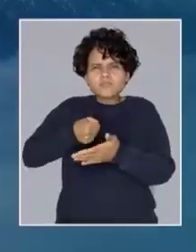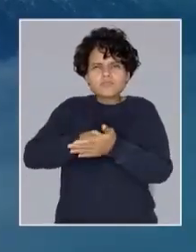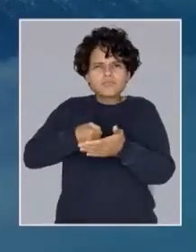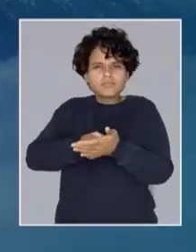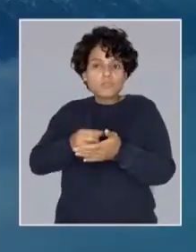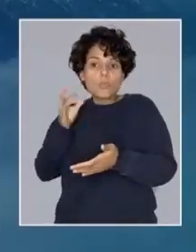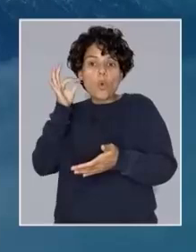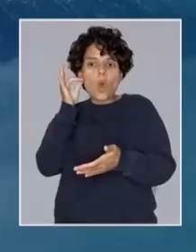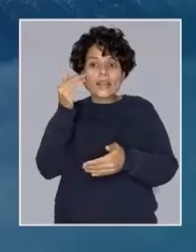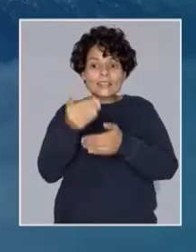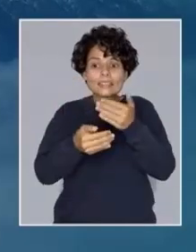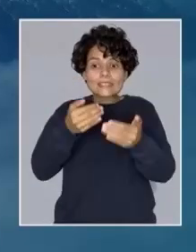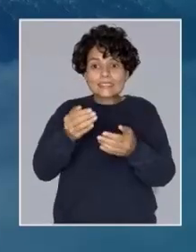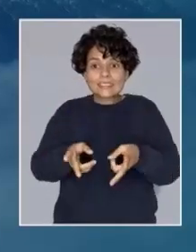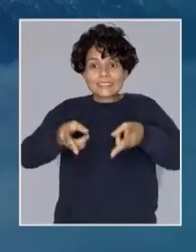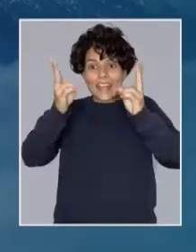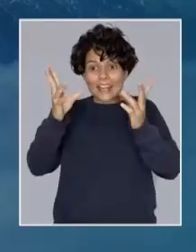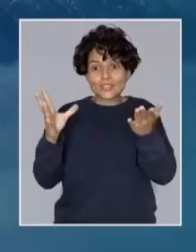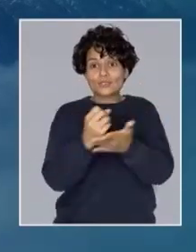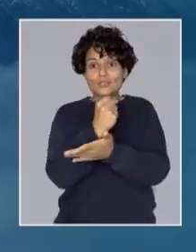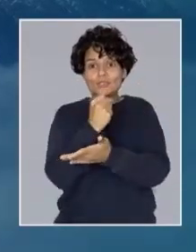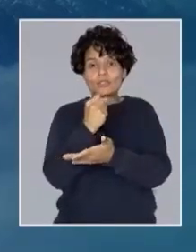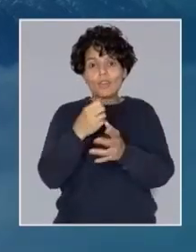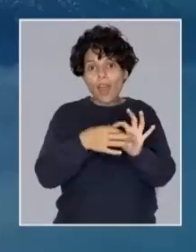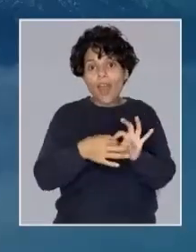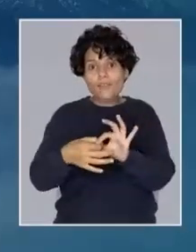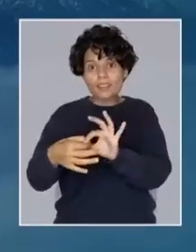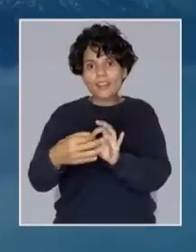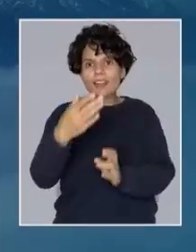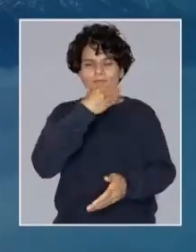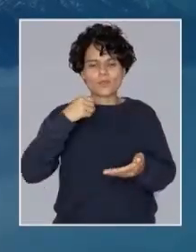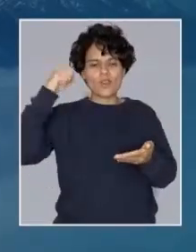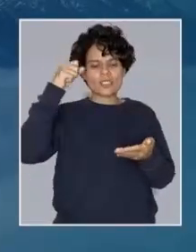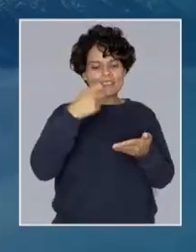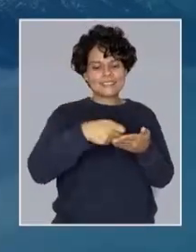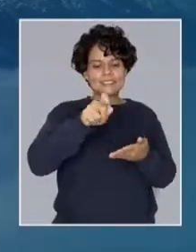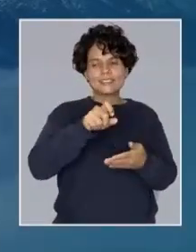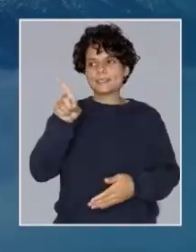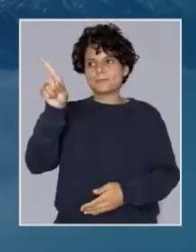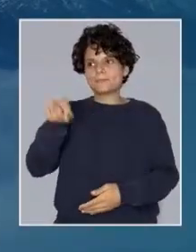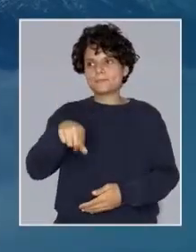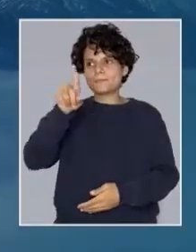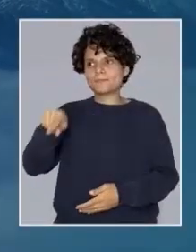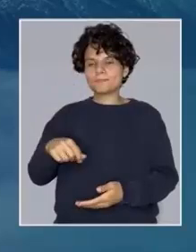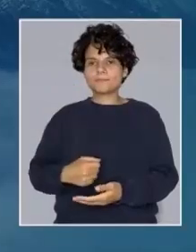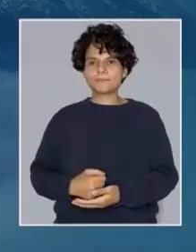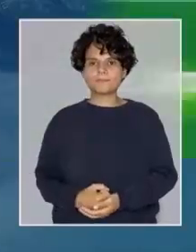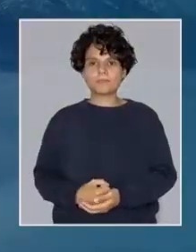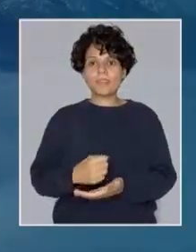Avanzar con los derechos conquistados por las mujeres de Chile. Boric. El otro.